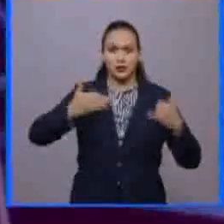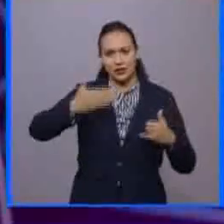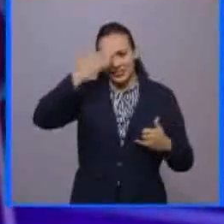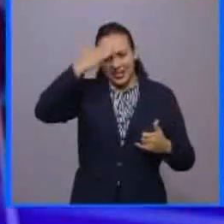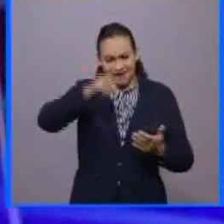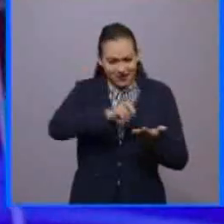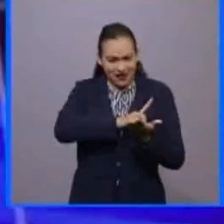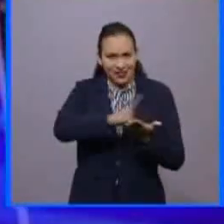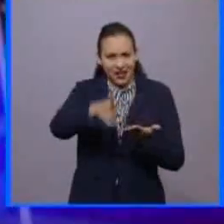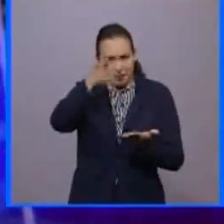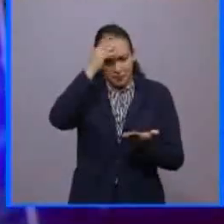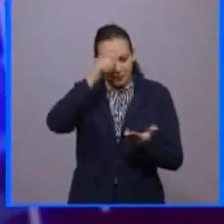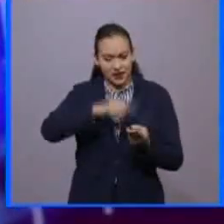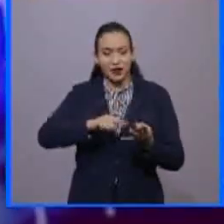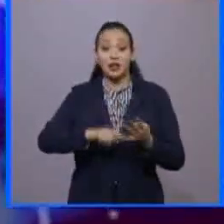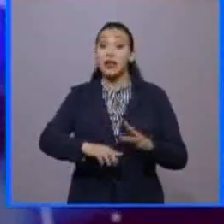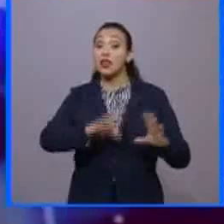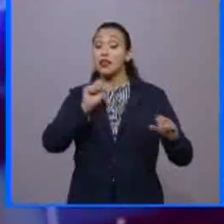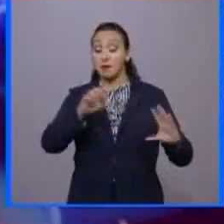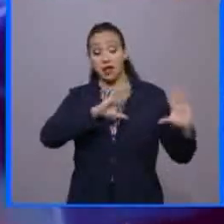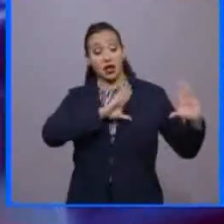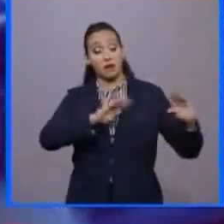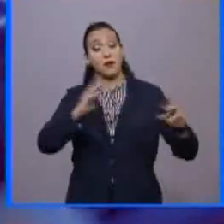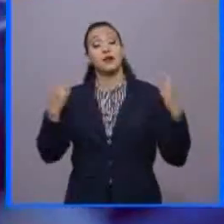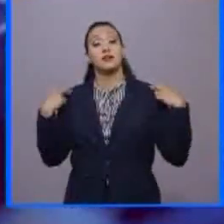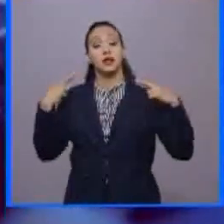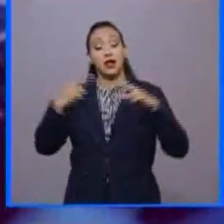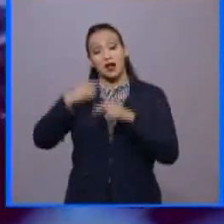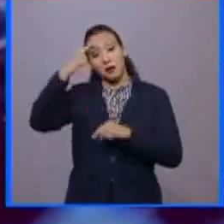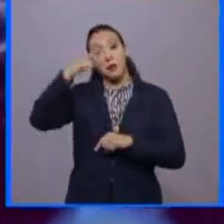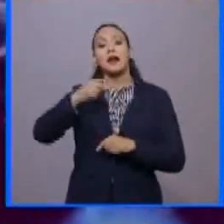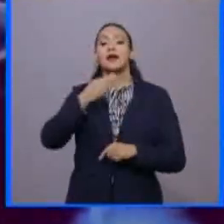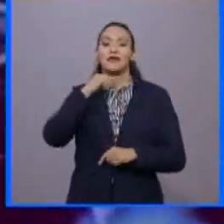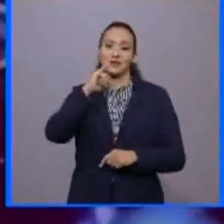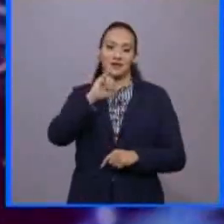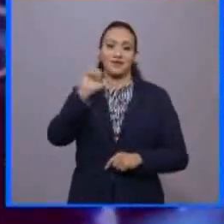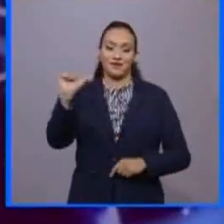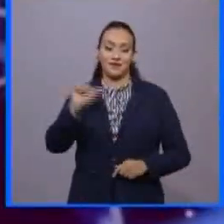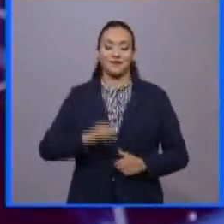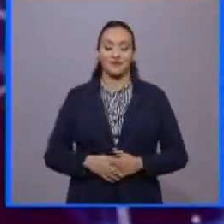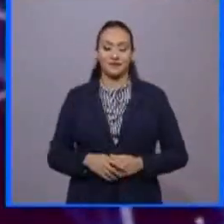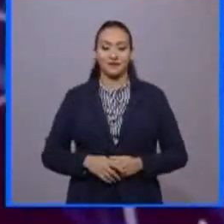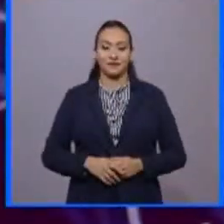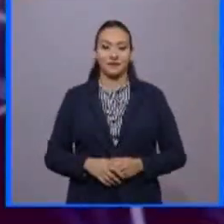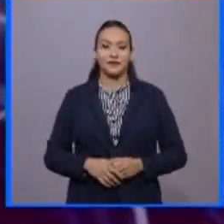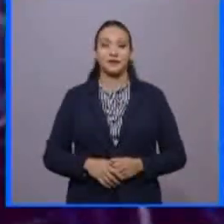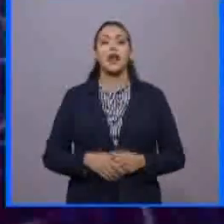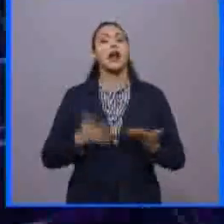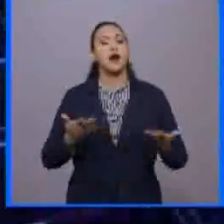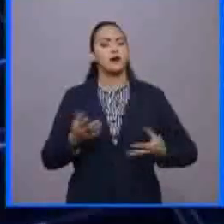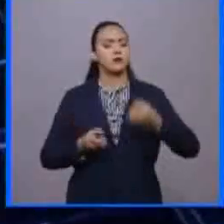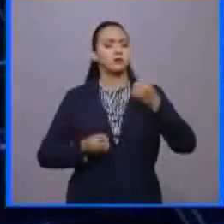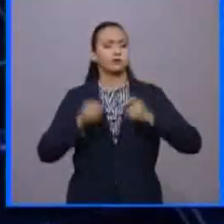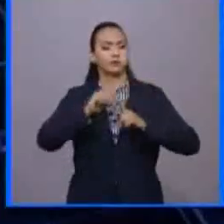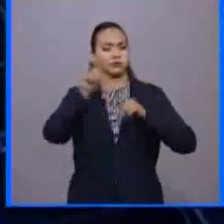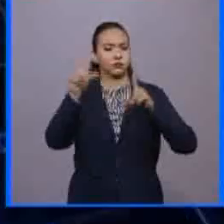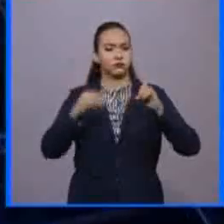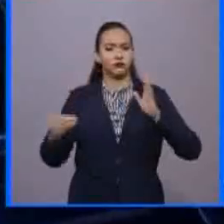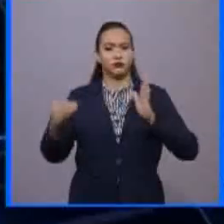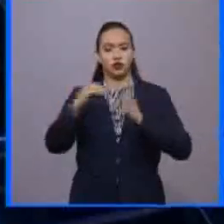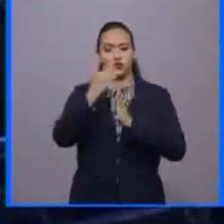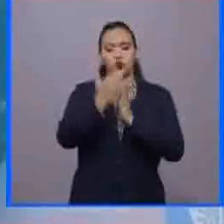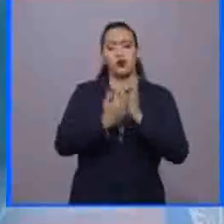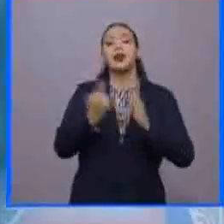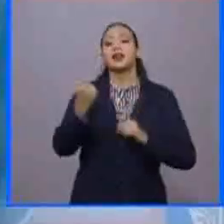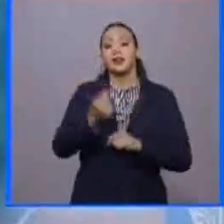sus derechos y formar a docentes sobre el uso de las nuevas tecnologías. Al respecto, la Suprema Corte ha establecido